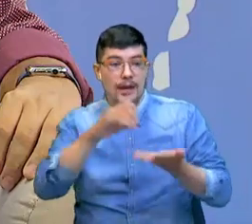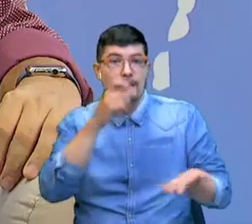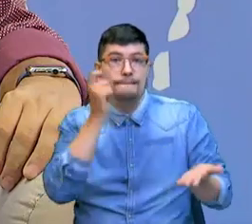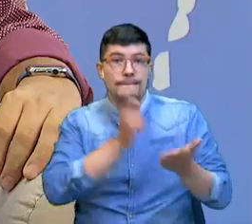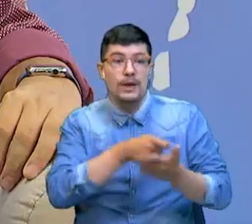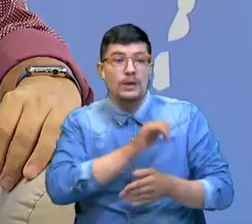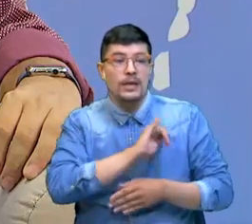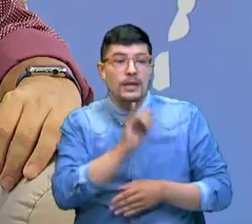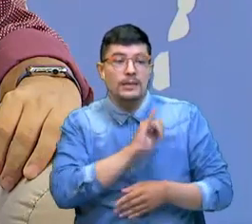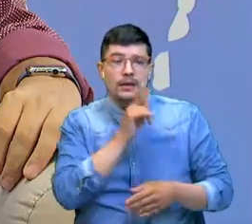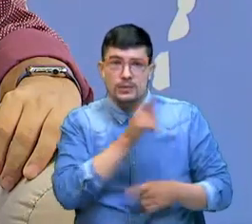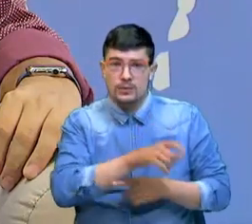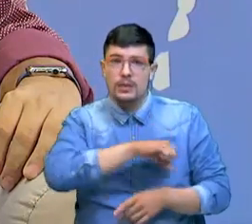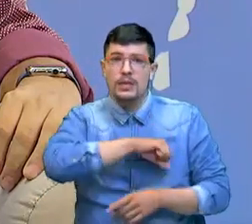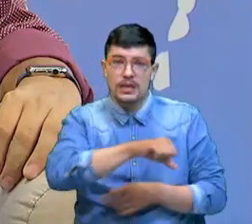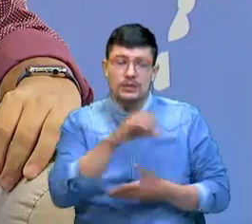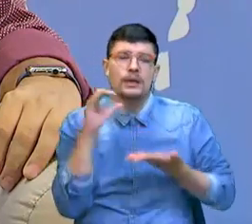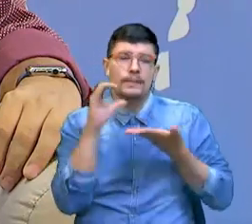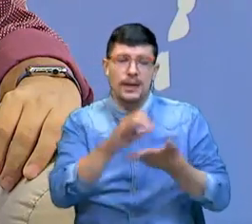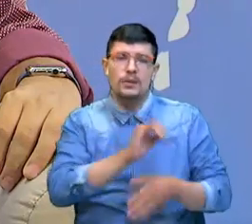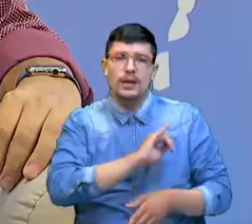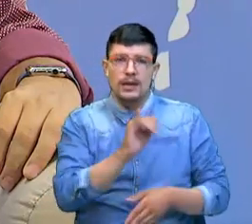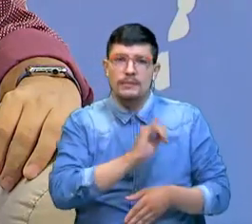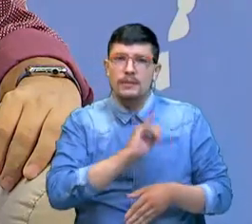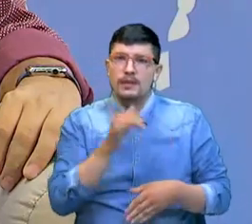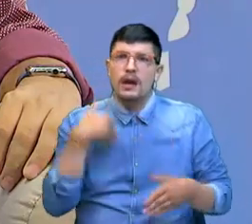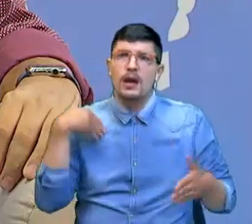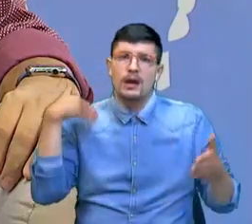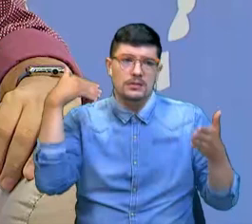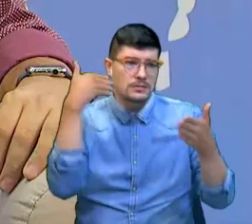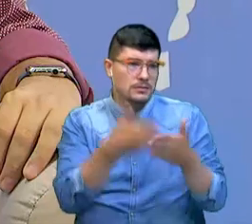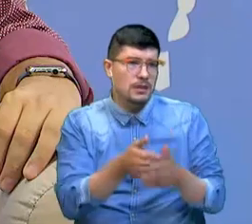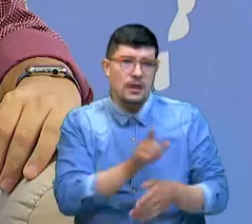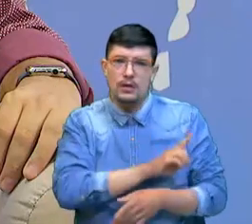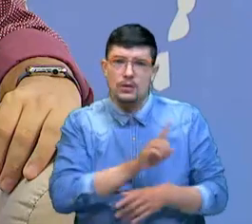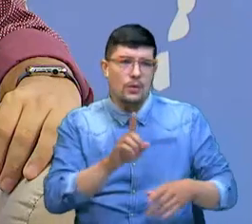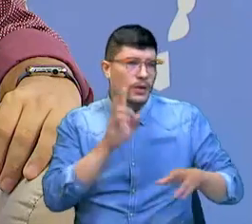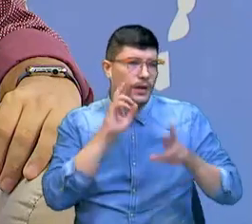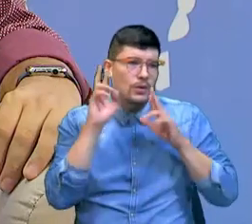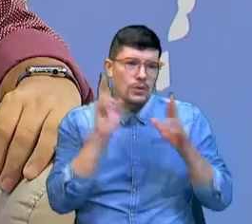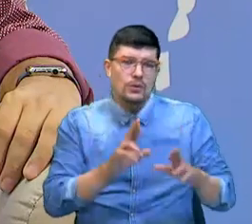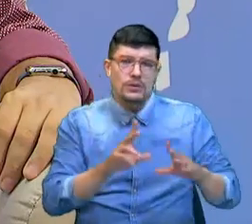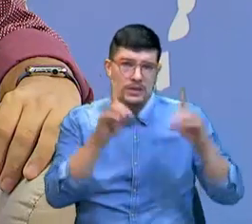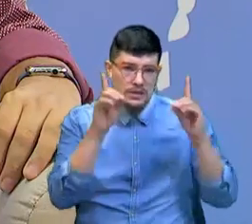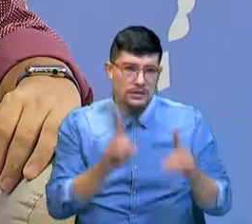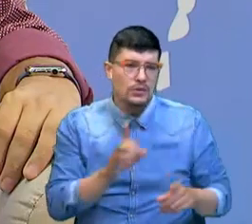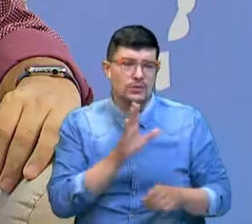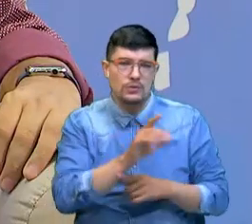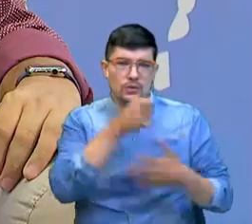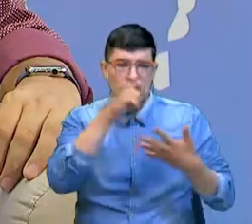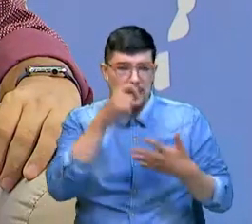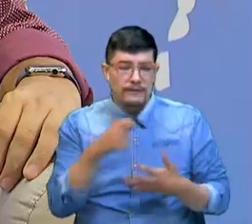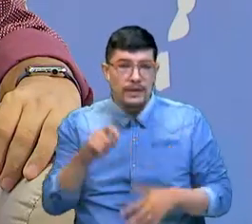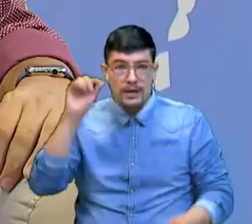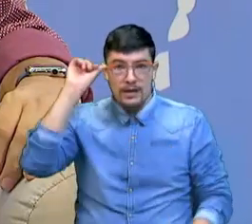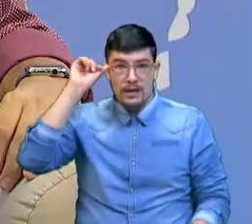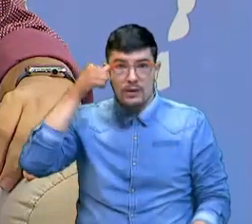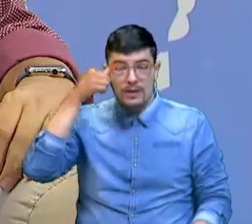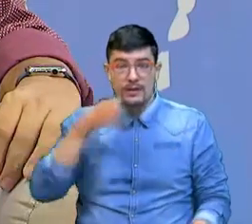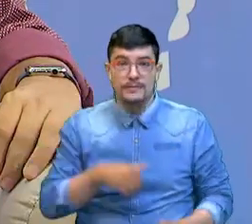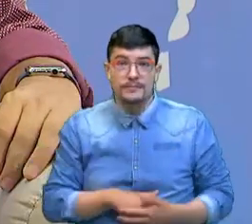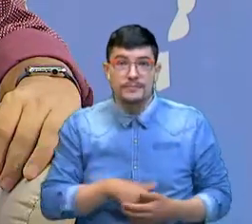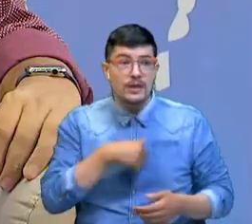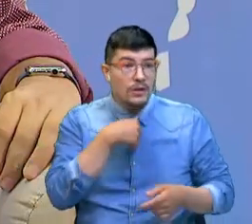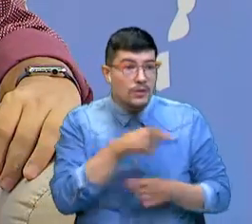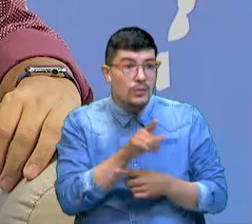incapacidades, va a tener derecho al pago de las incapacidades así no se haya definido la calificación. Recordemos que aquí